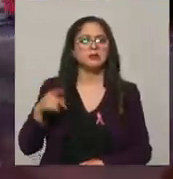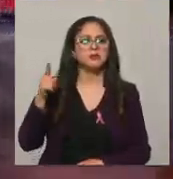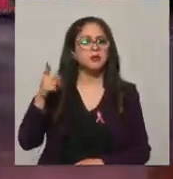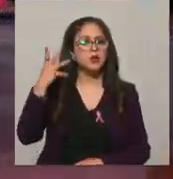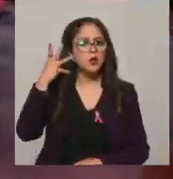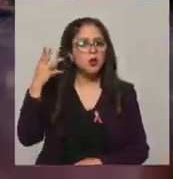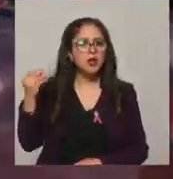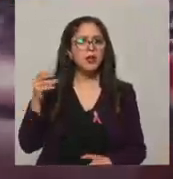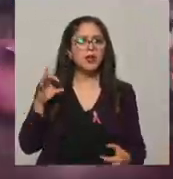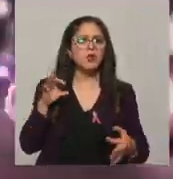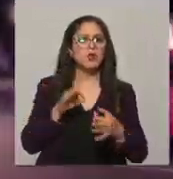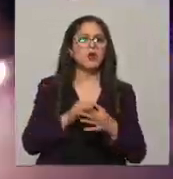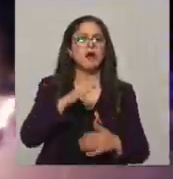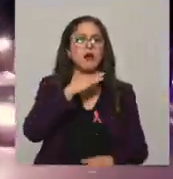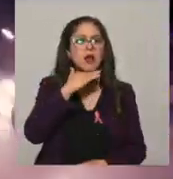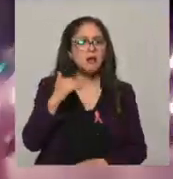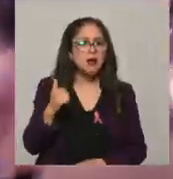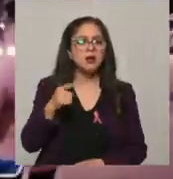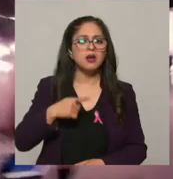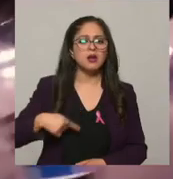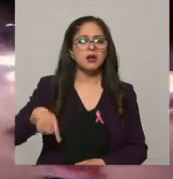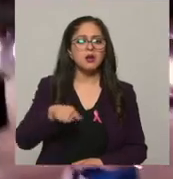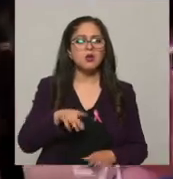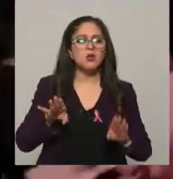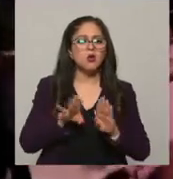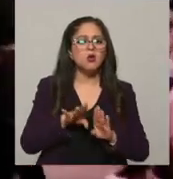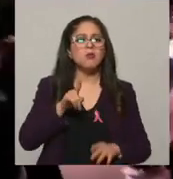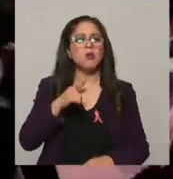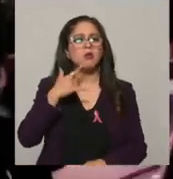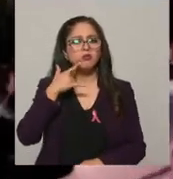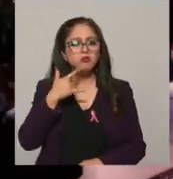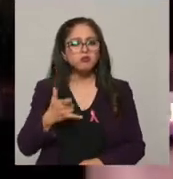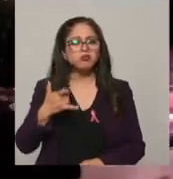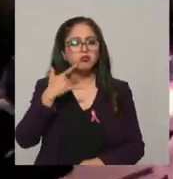de Alemania. Concretamente es un esfuerzo que convocan